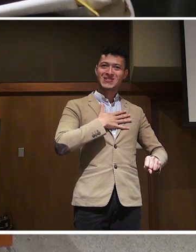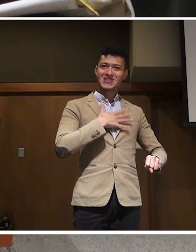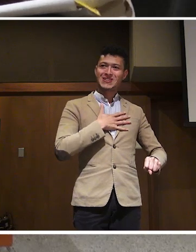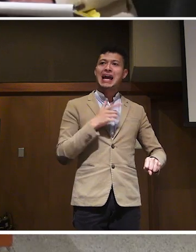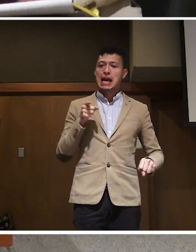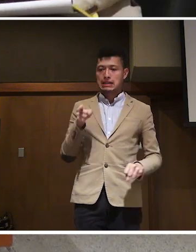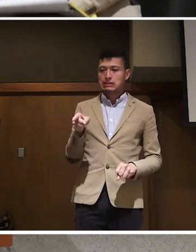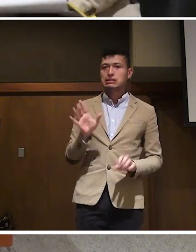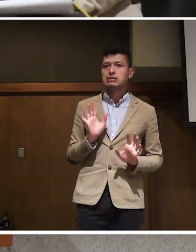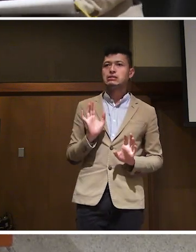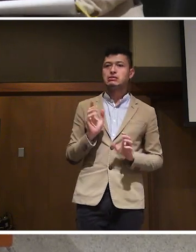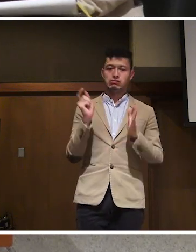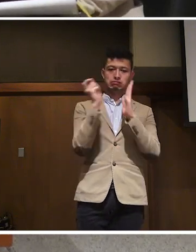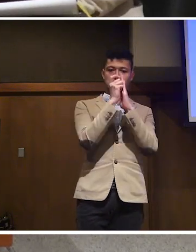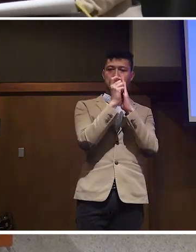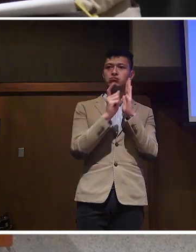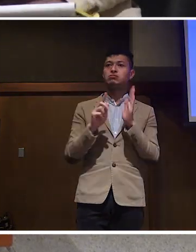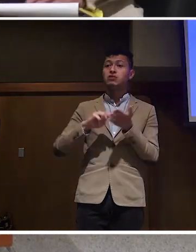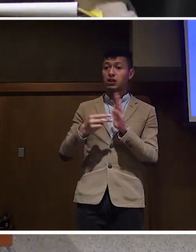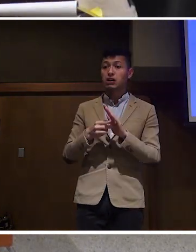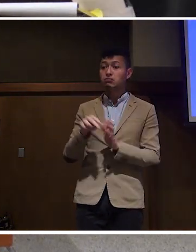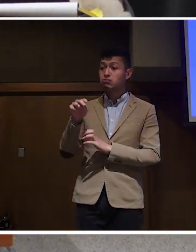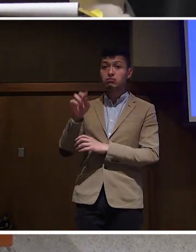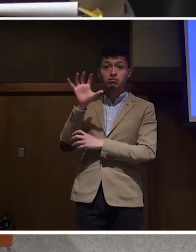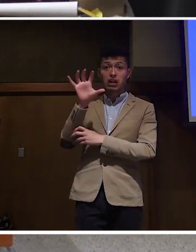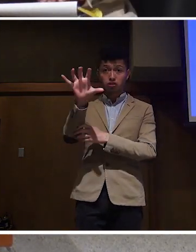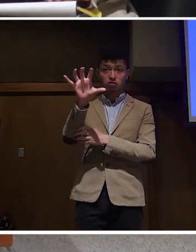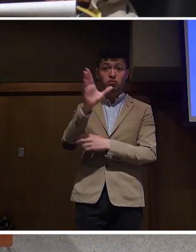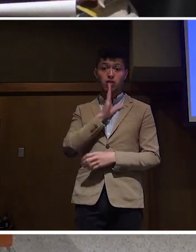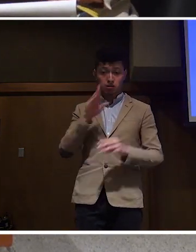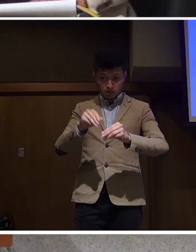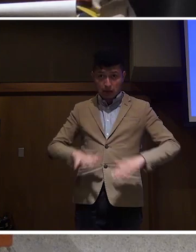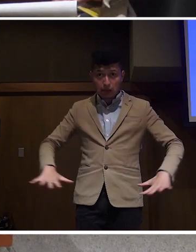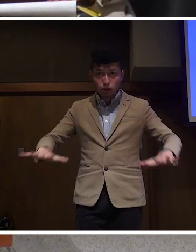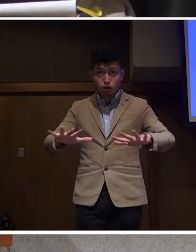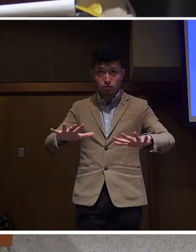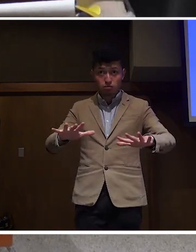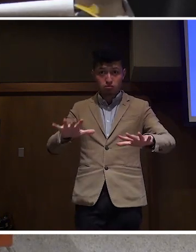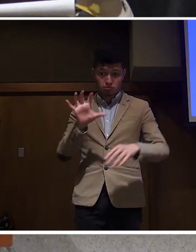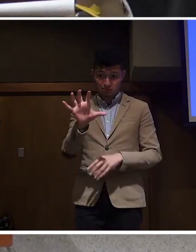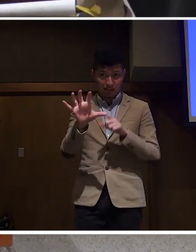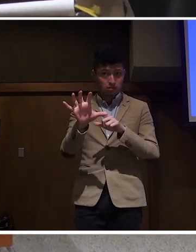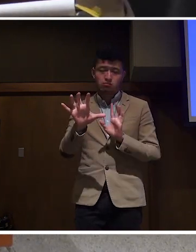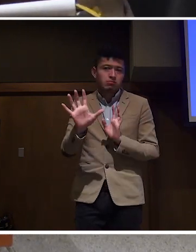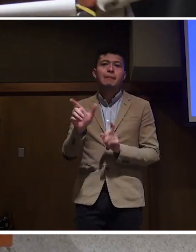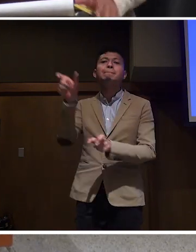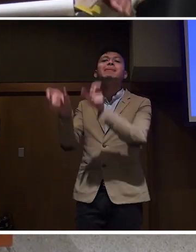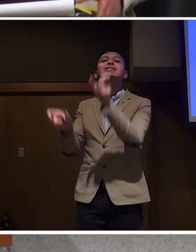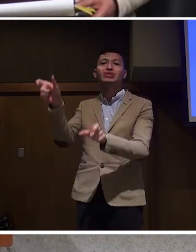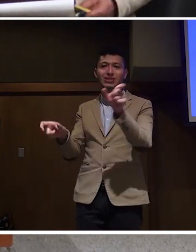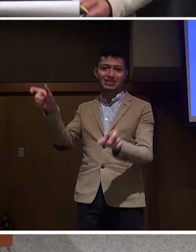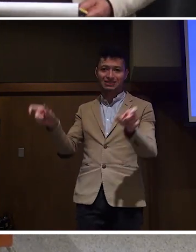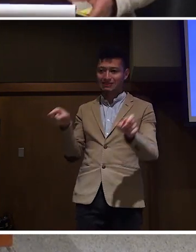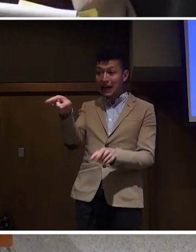en realidad la nación son las personas, no tanto las cosas que yo voy a mencionar, pero las personas no se incluyen en